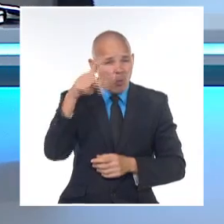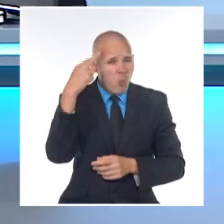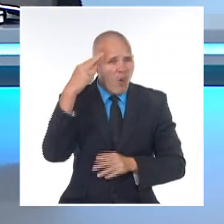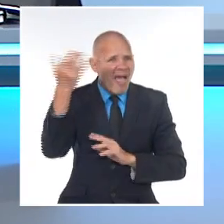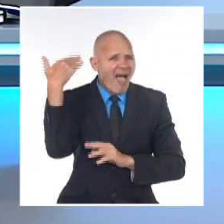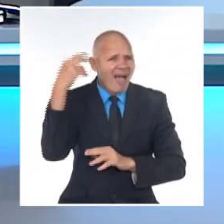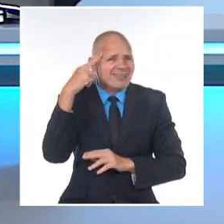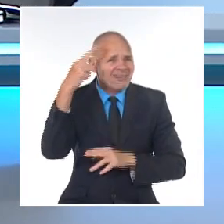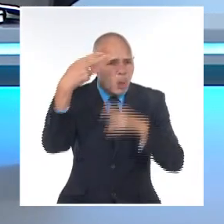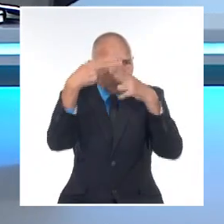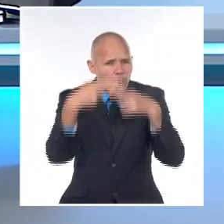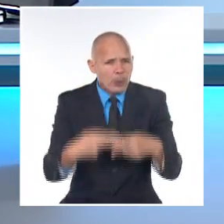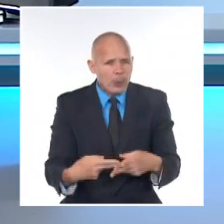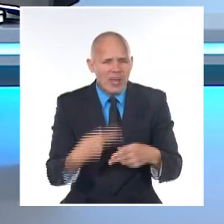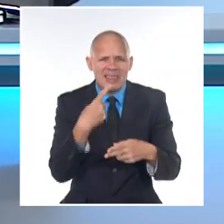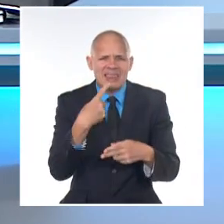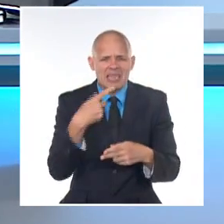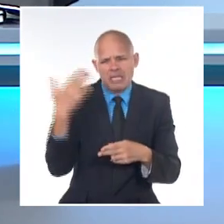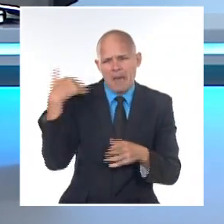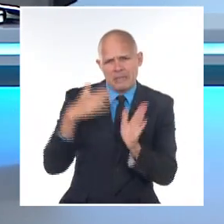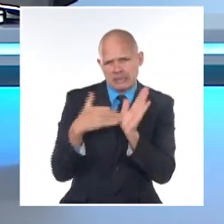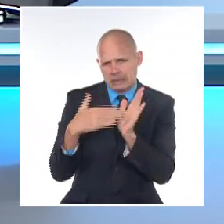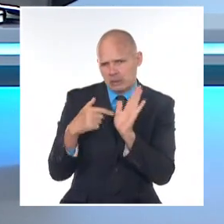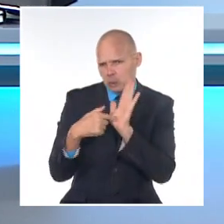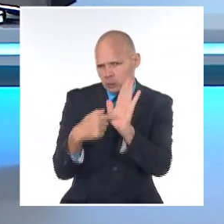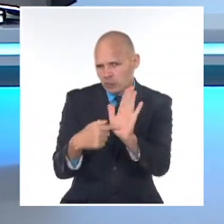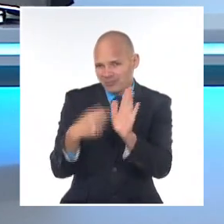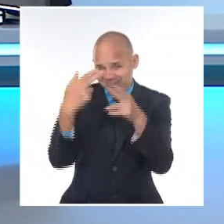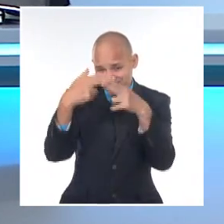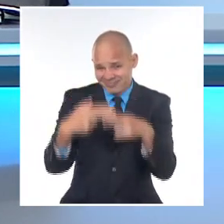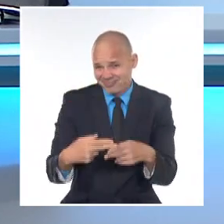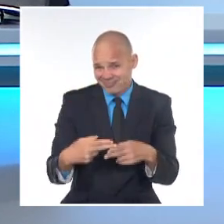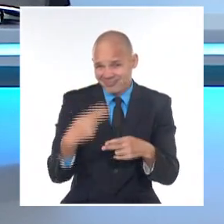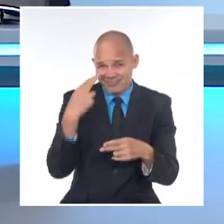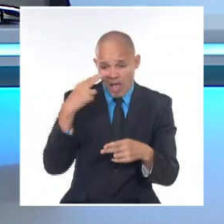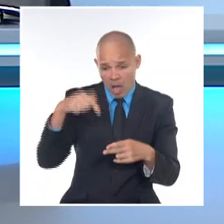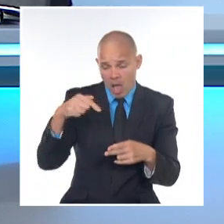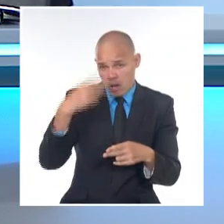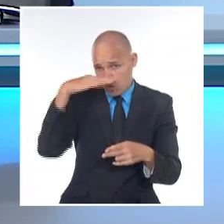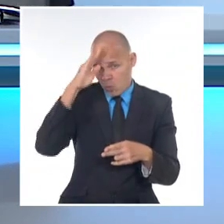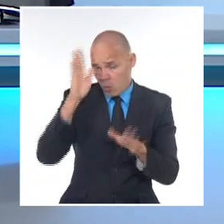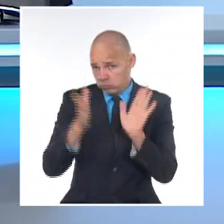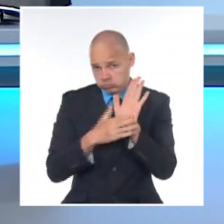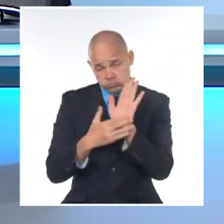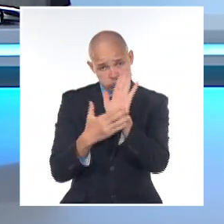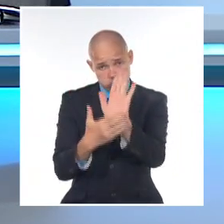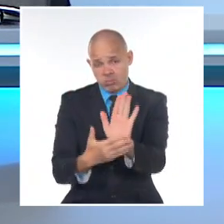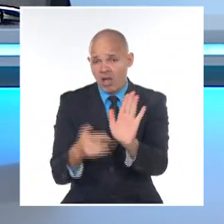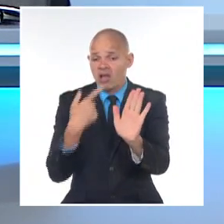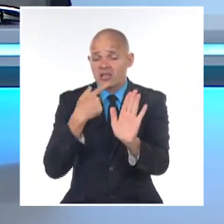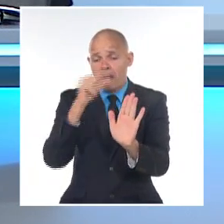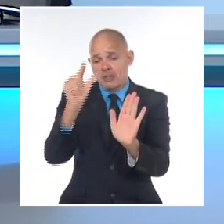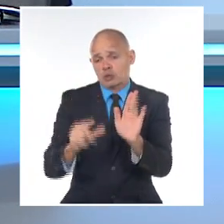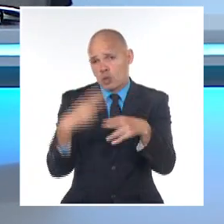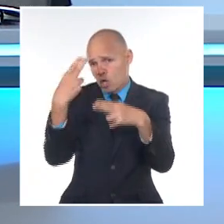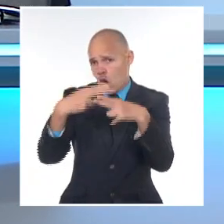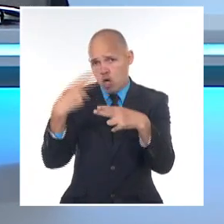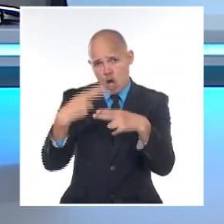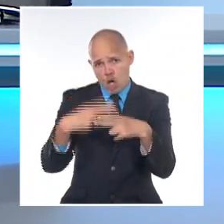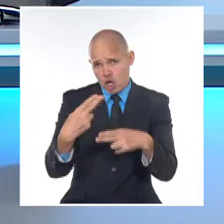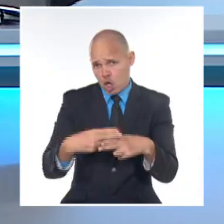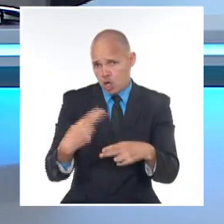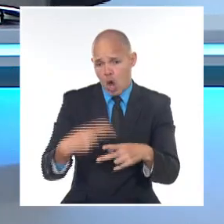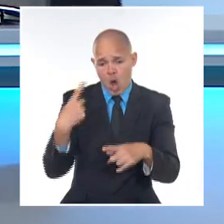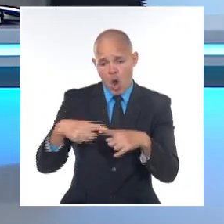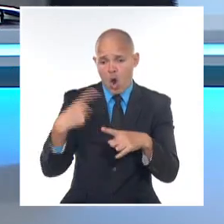que se publicó hace algunos meses y que Cuba, en todo su derecho, incluía a personas que realizan actividades